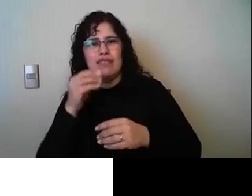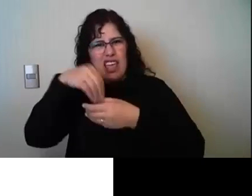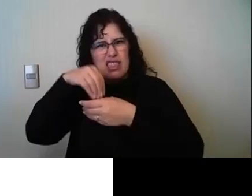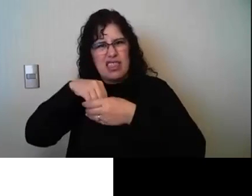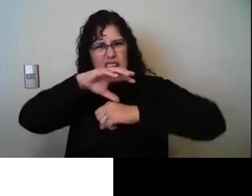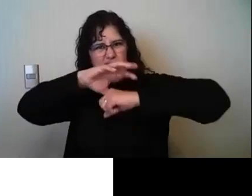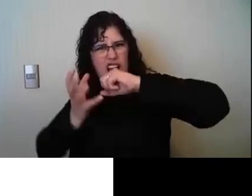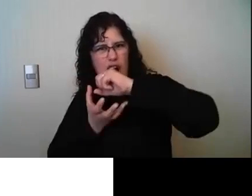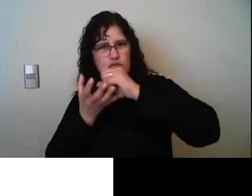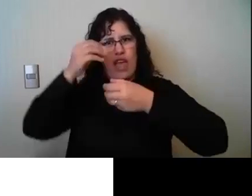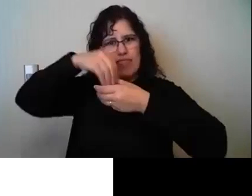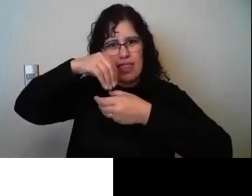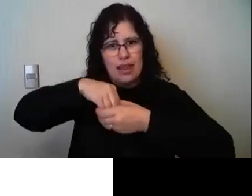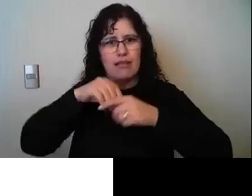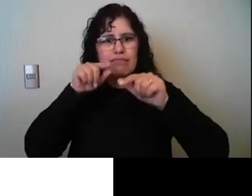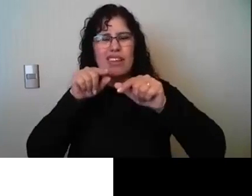entre el tálamo y la corteza,